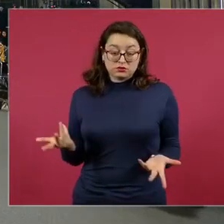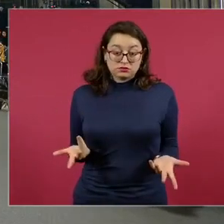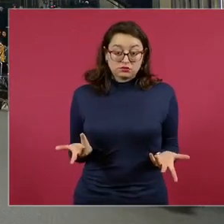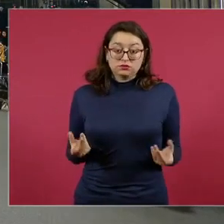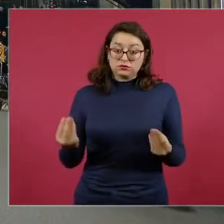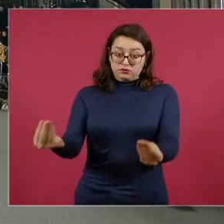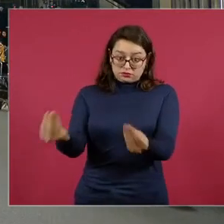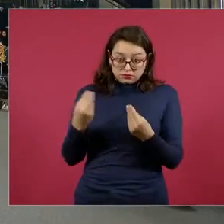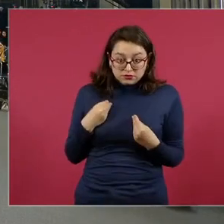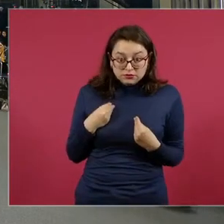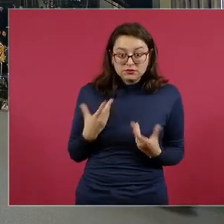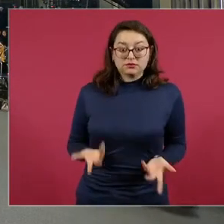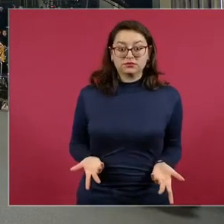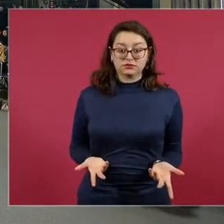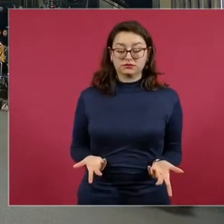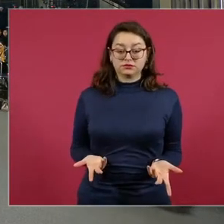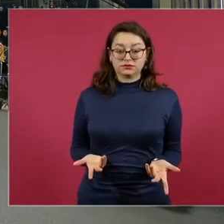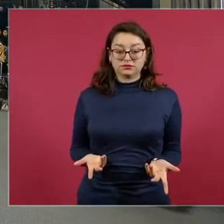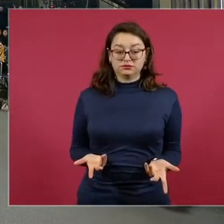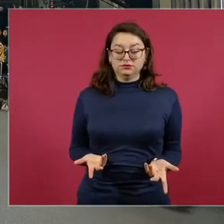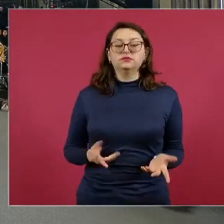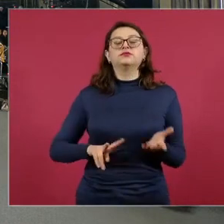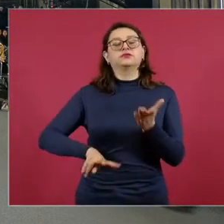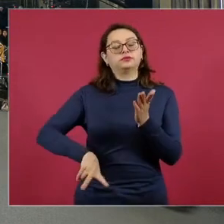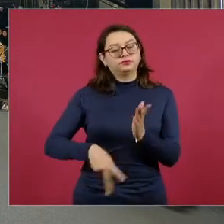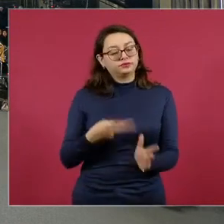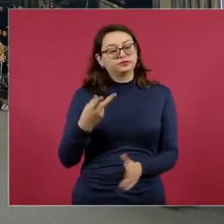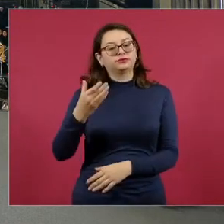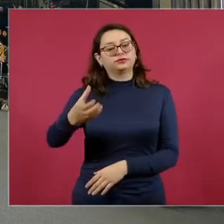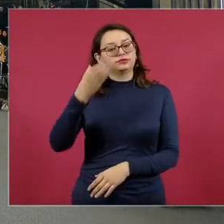pon de nuevo el teléfono.